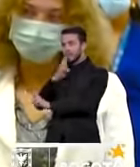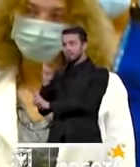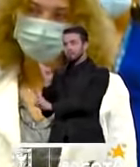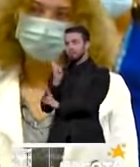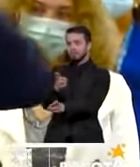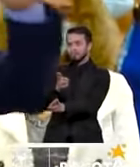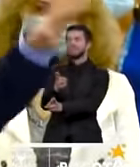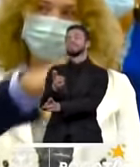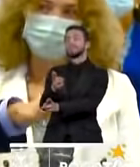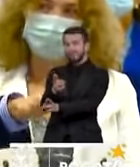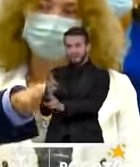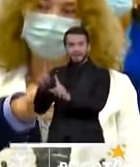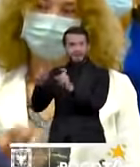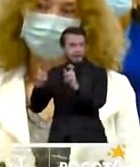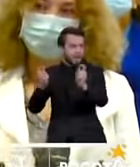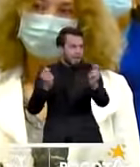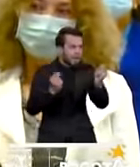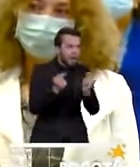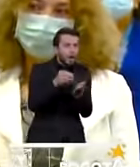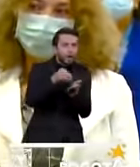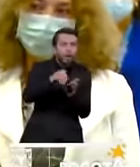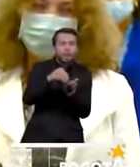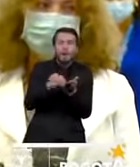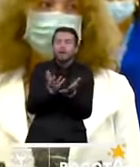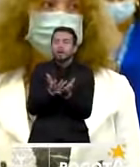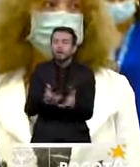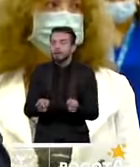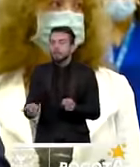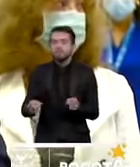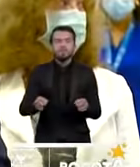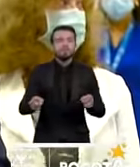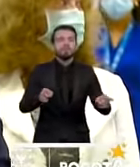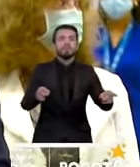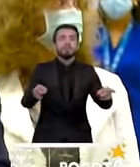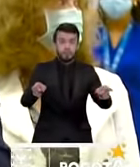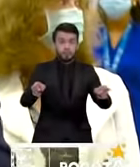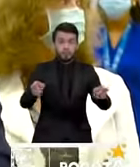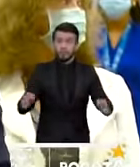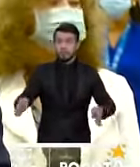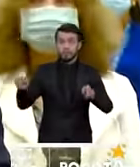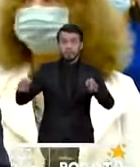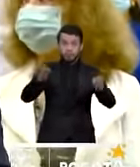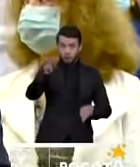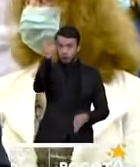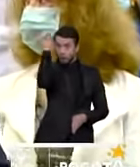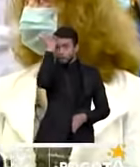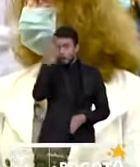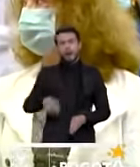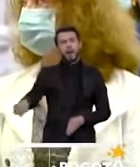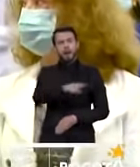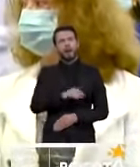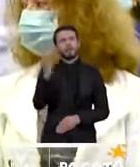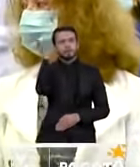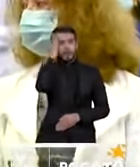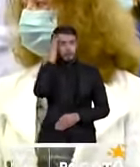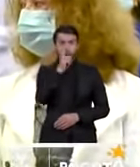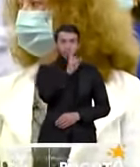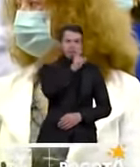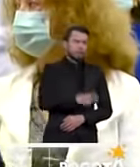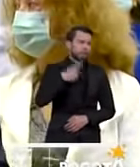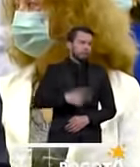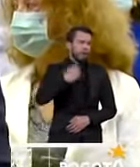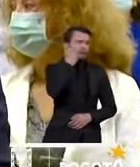costo, de este maravilloso montaje que es absolutamente digno para cualquier paciente que tenga que llegar a usarlo. Nos sentimos felices